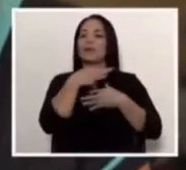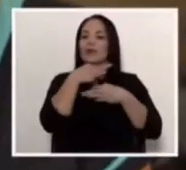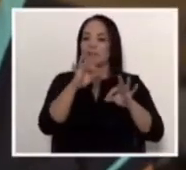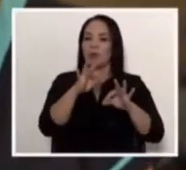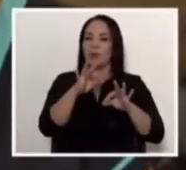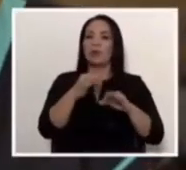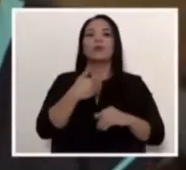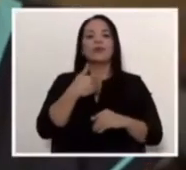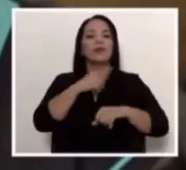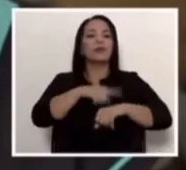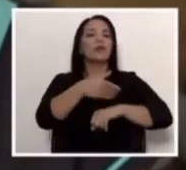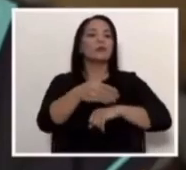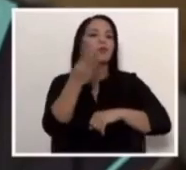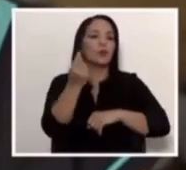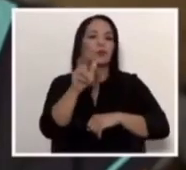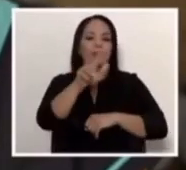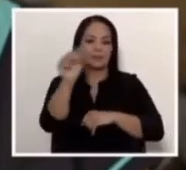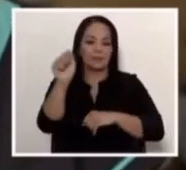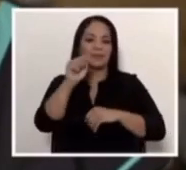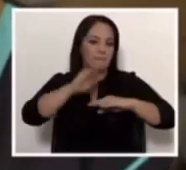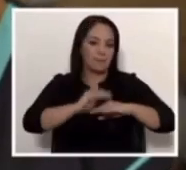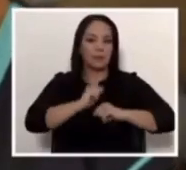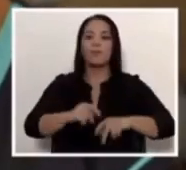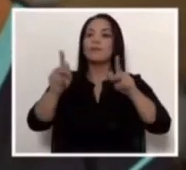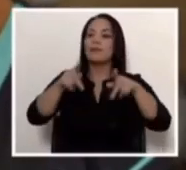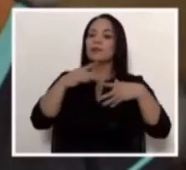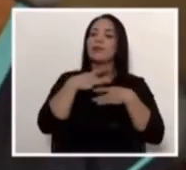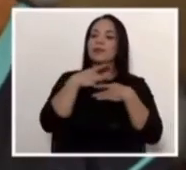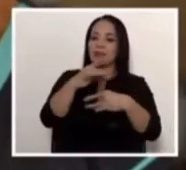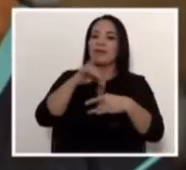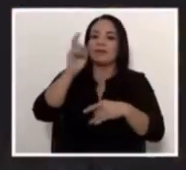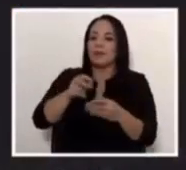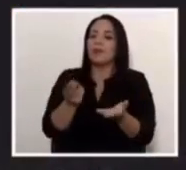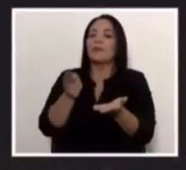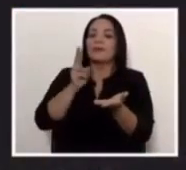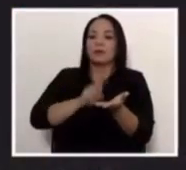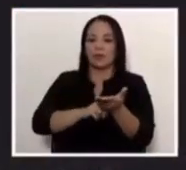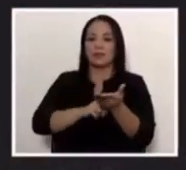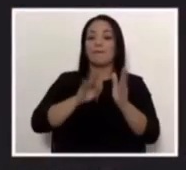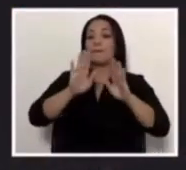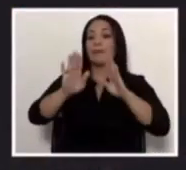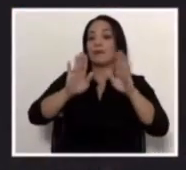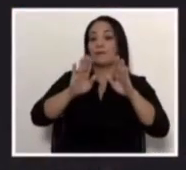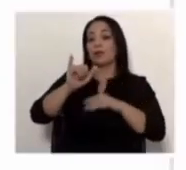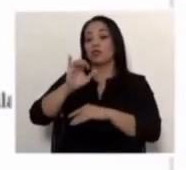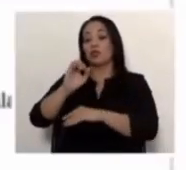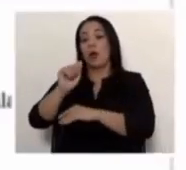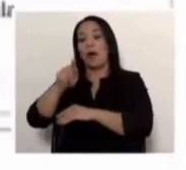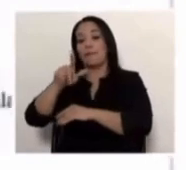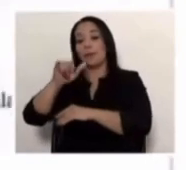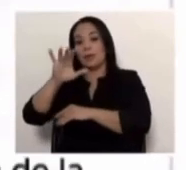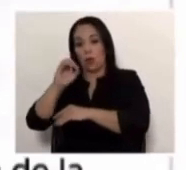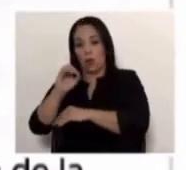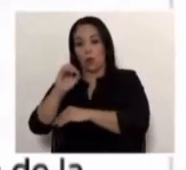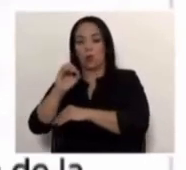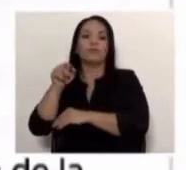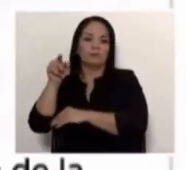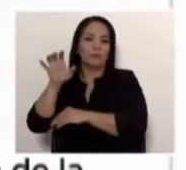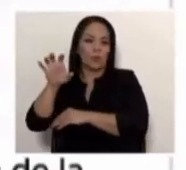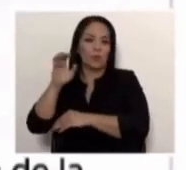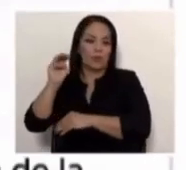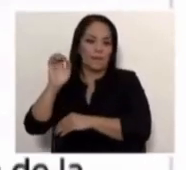y tiene una duración mínima de 3 meses. La persona interesada debe matricularse en la plataforma Yo Aplico del MEP, presentar